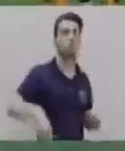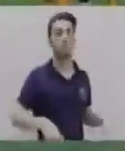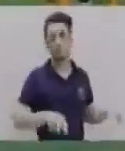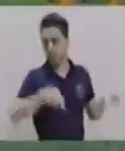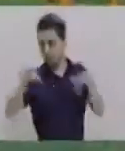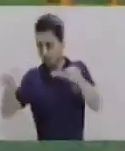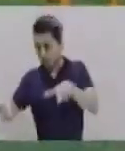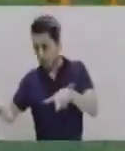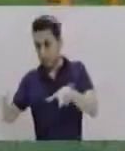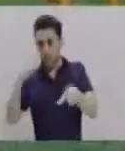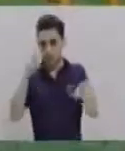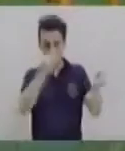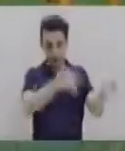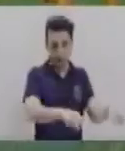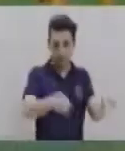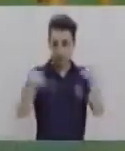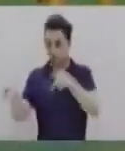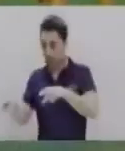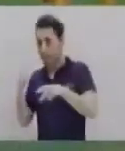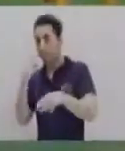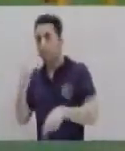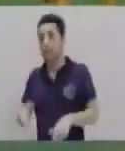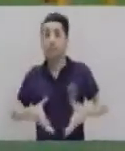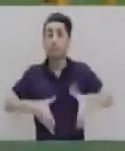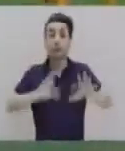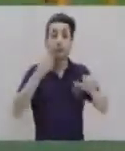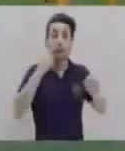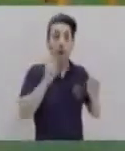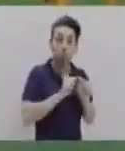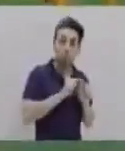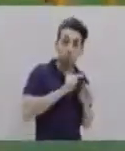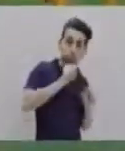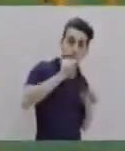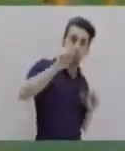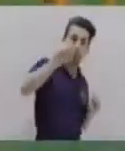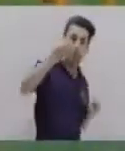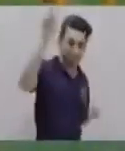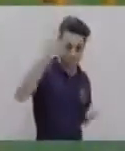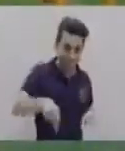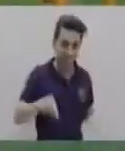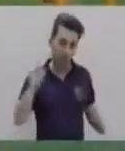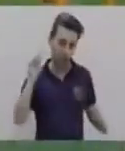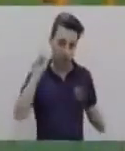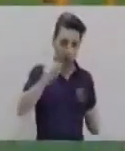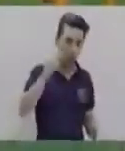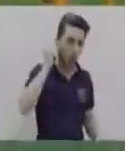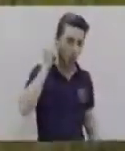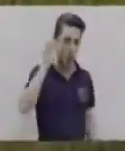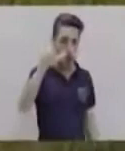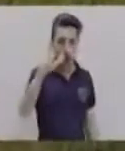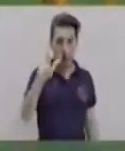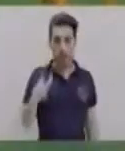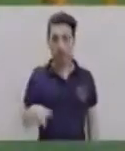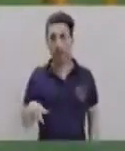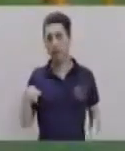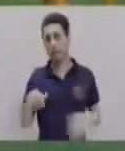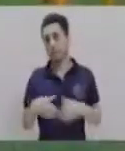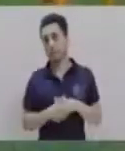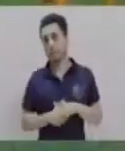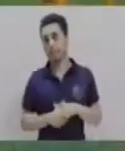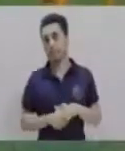de portería, que la pelota lleve dirección en trayectoria a gol, vea,